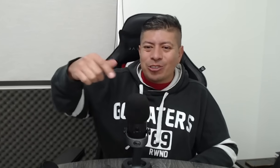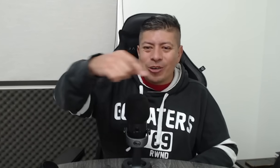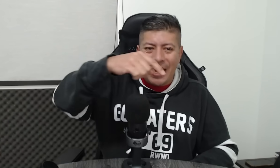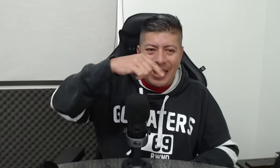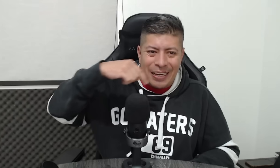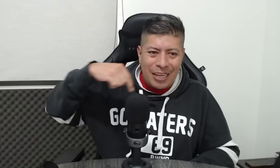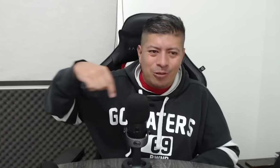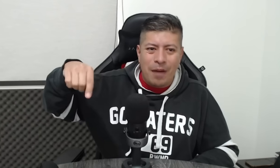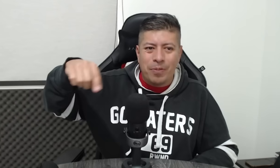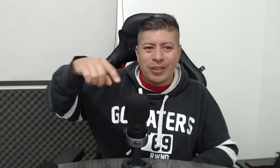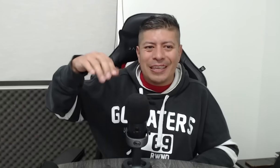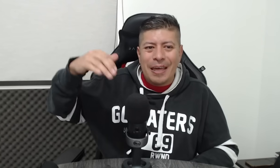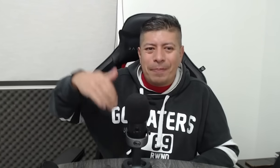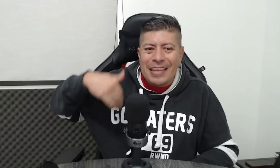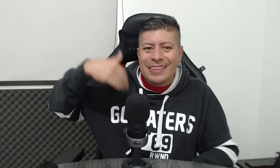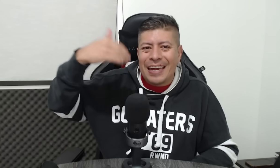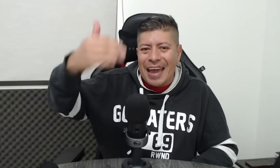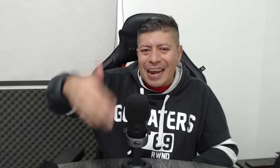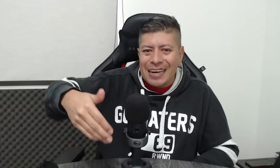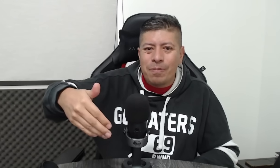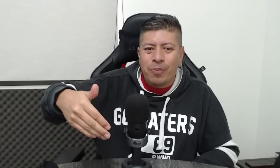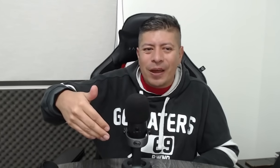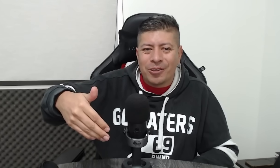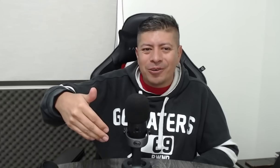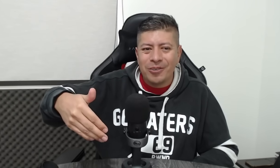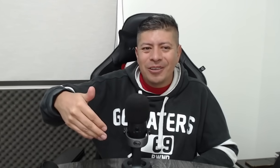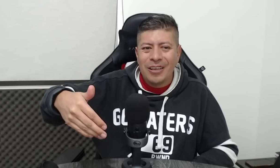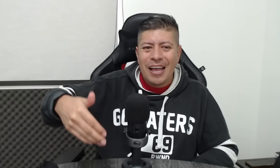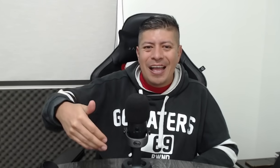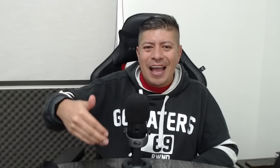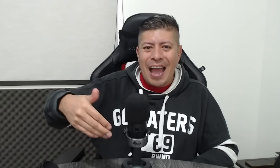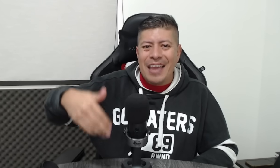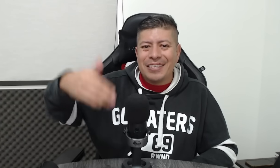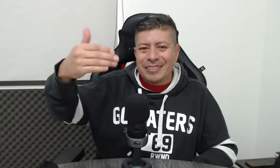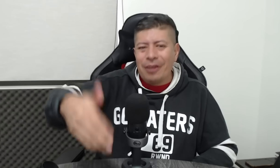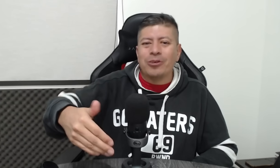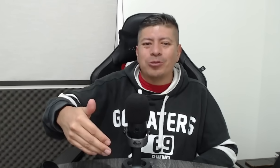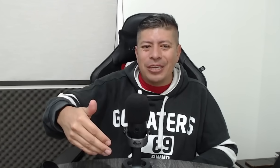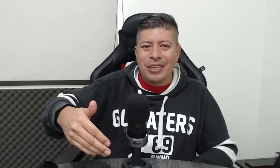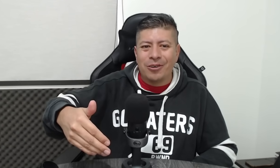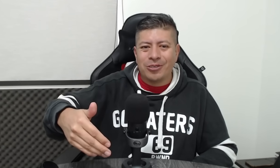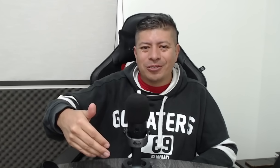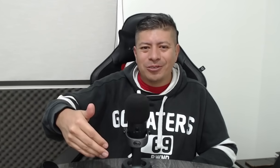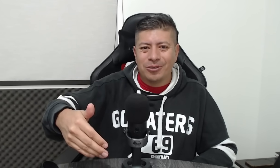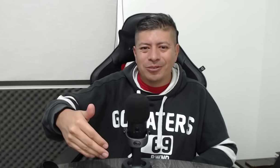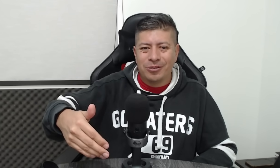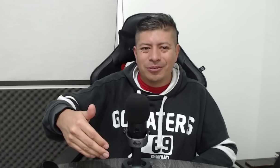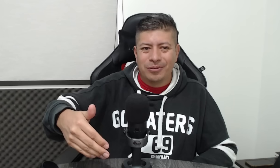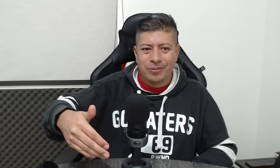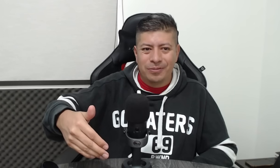esta zona natural protegida para entregarle el puerto a Estados